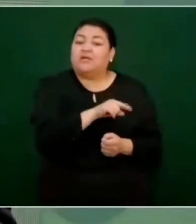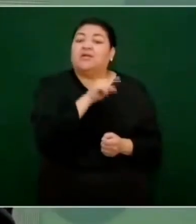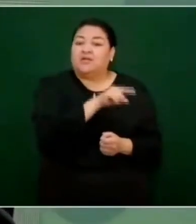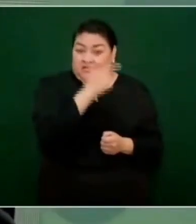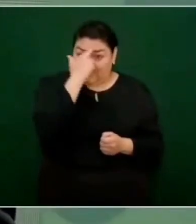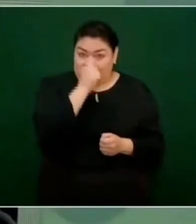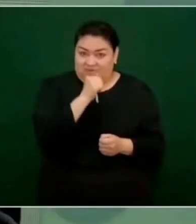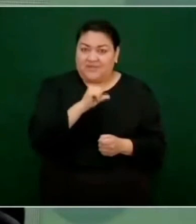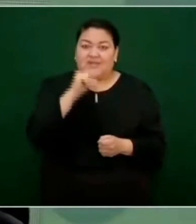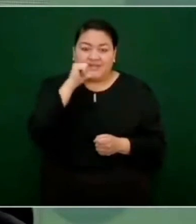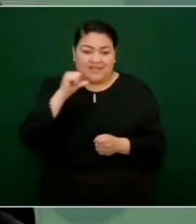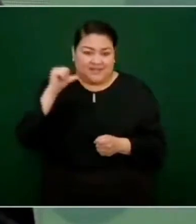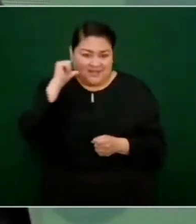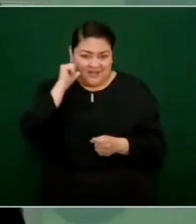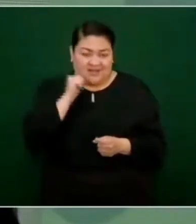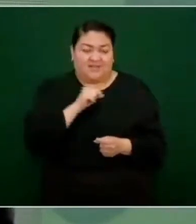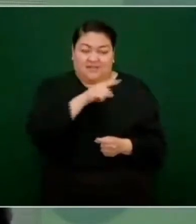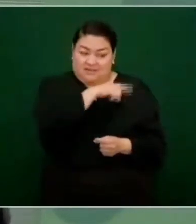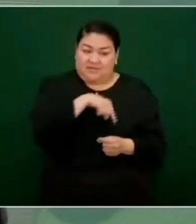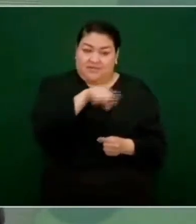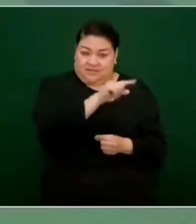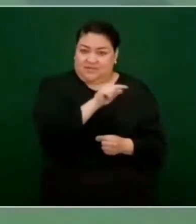ayer